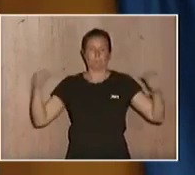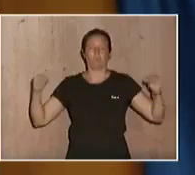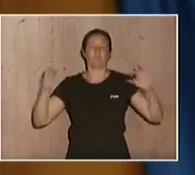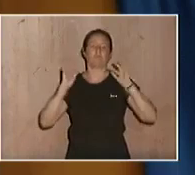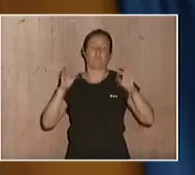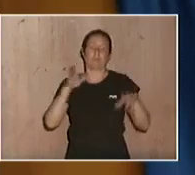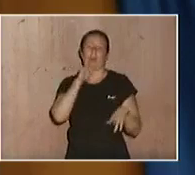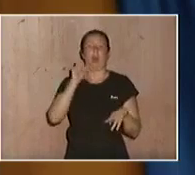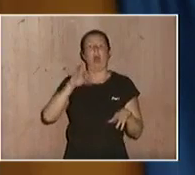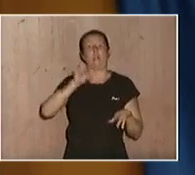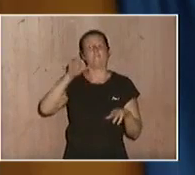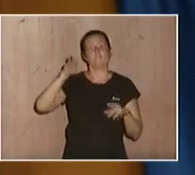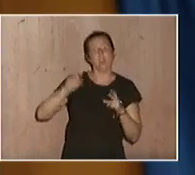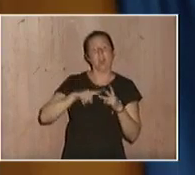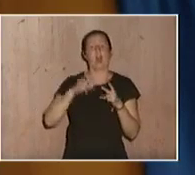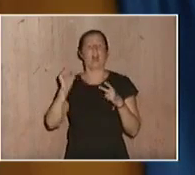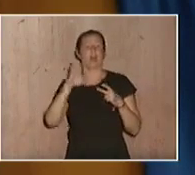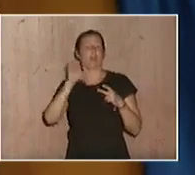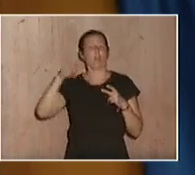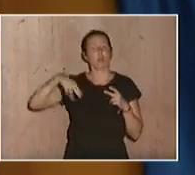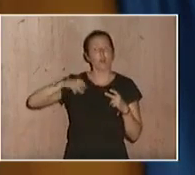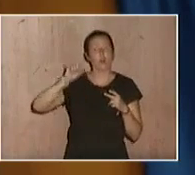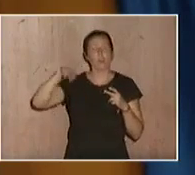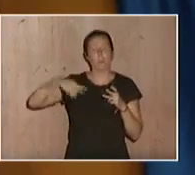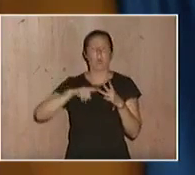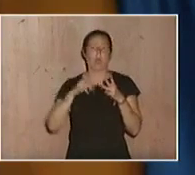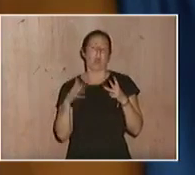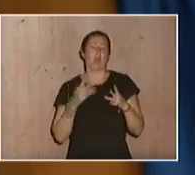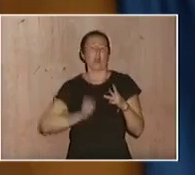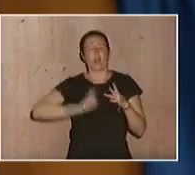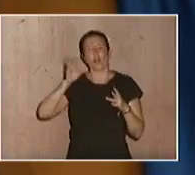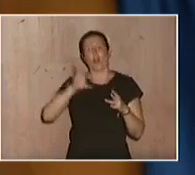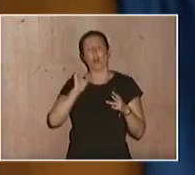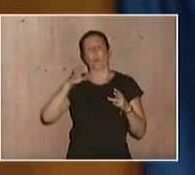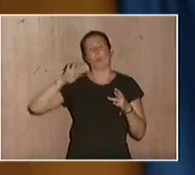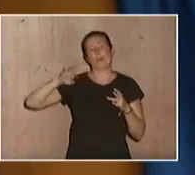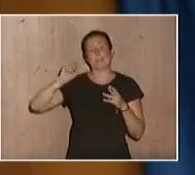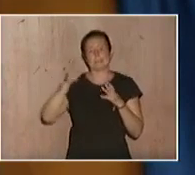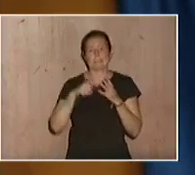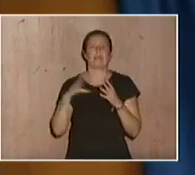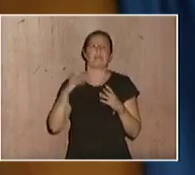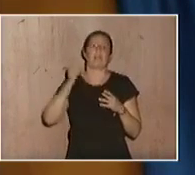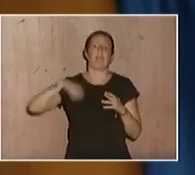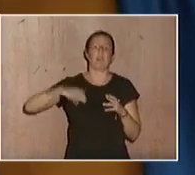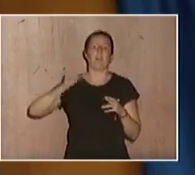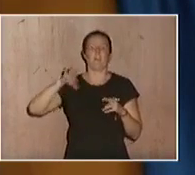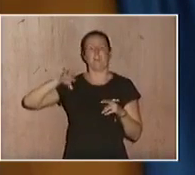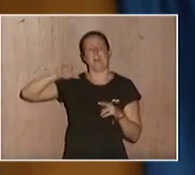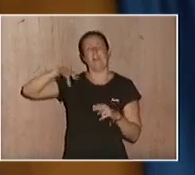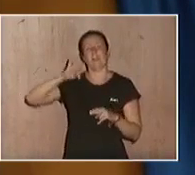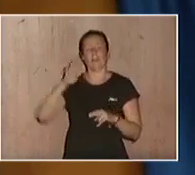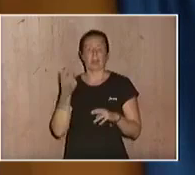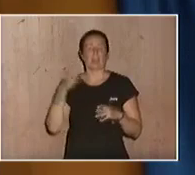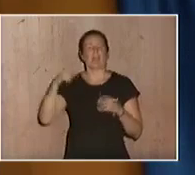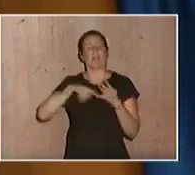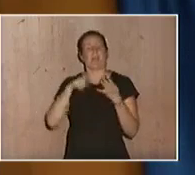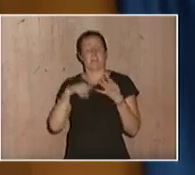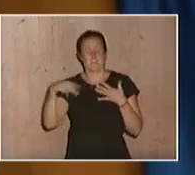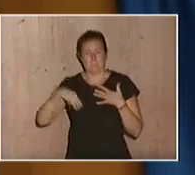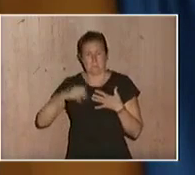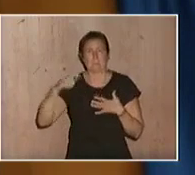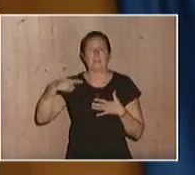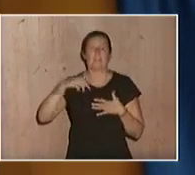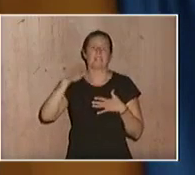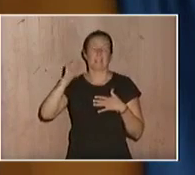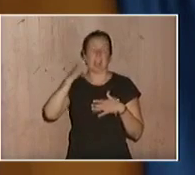como Harvard, Columbia, Northwestern, Caltech, Carnegie Mellon, Universidad de Michigan, universidades en